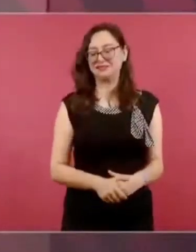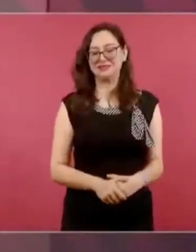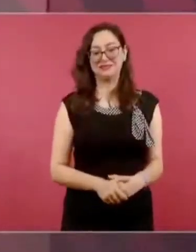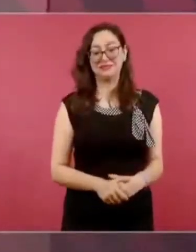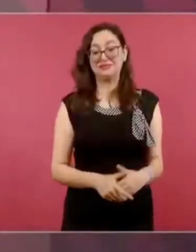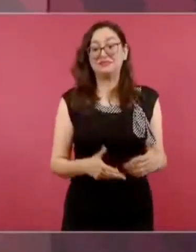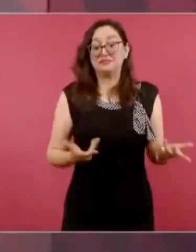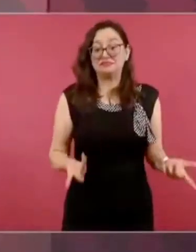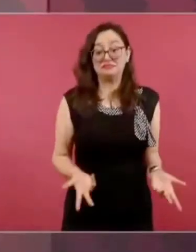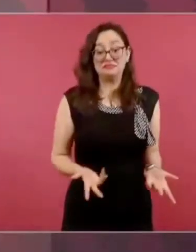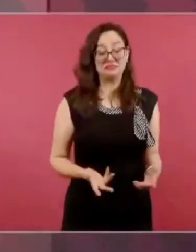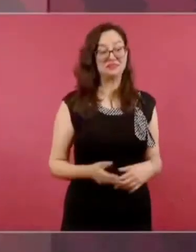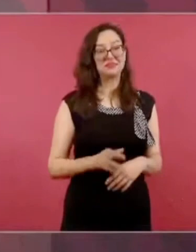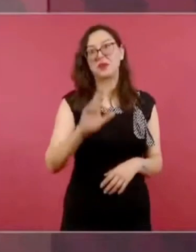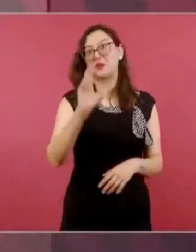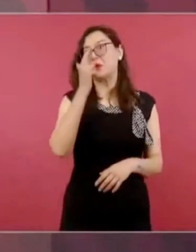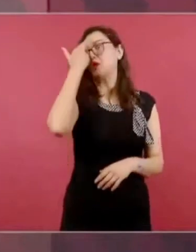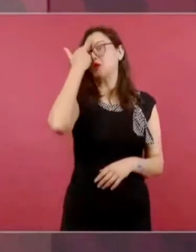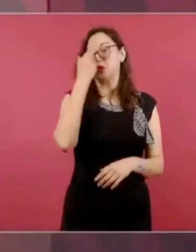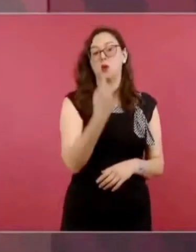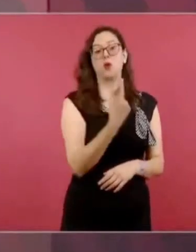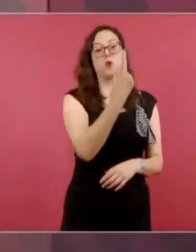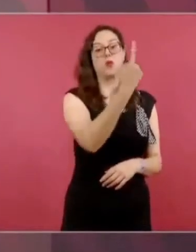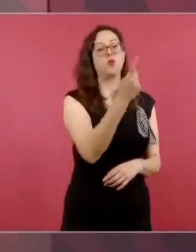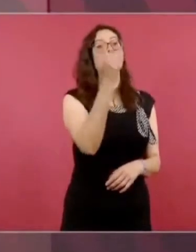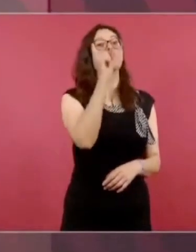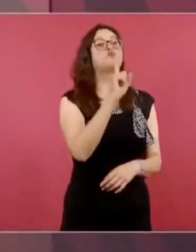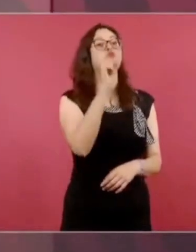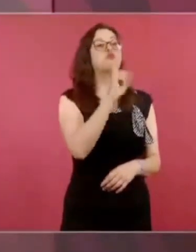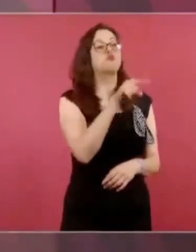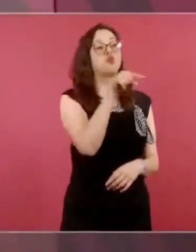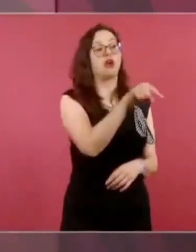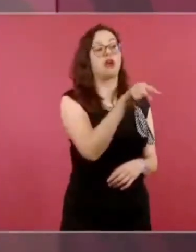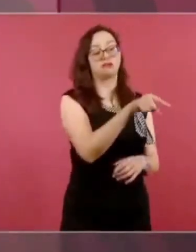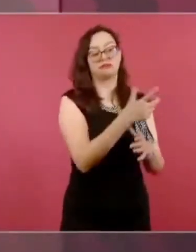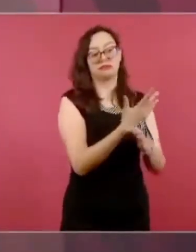la Constitución la palabra pueblo.